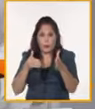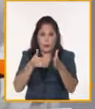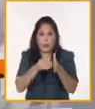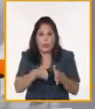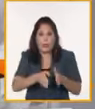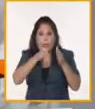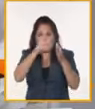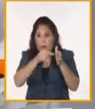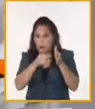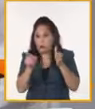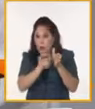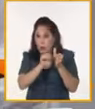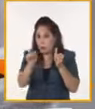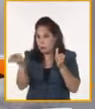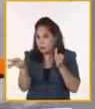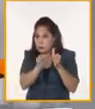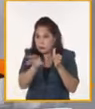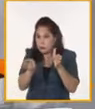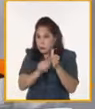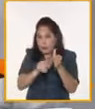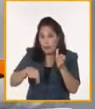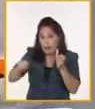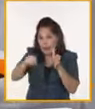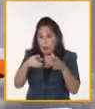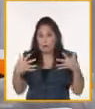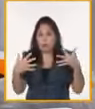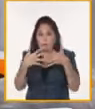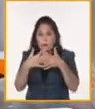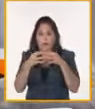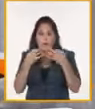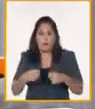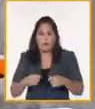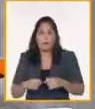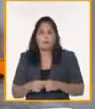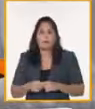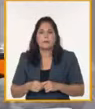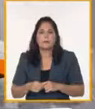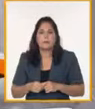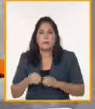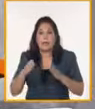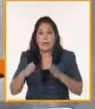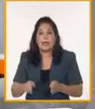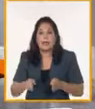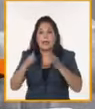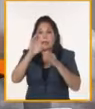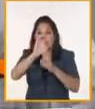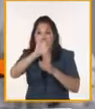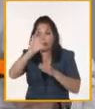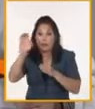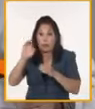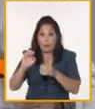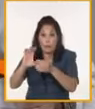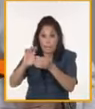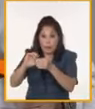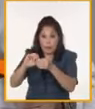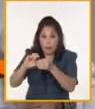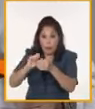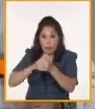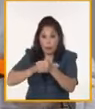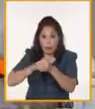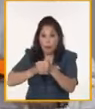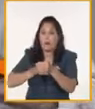apoyen al sector no estatal o las nuevas formas de gestión Estatal el el el Instituto va a ir conduciendo pero nos va a ir exigiendo también a